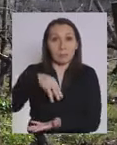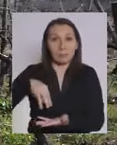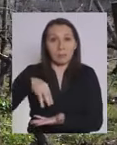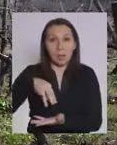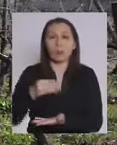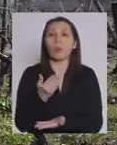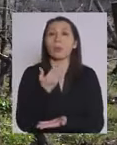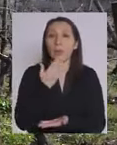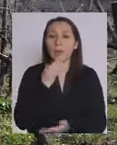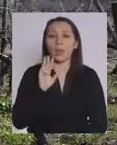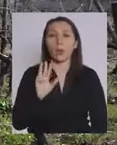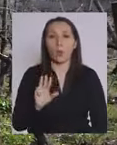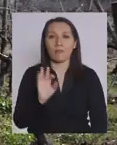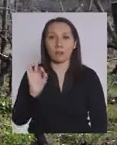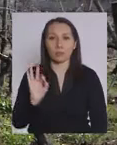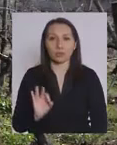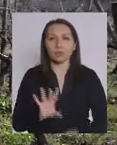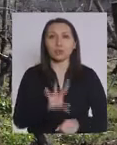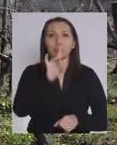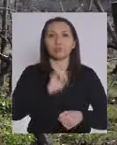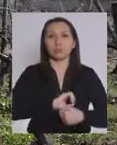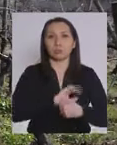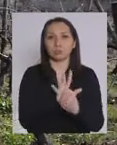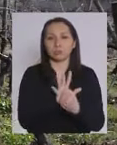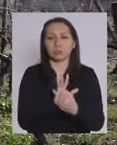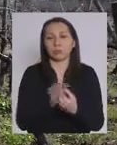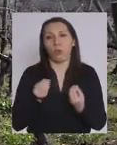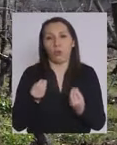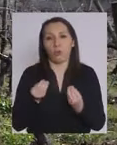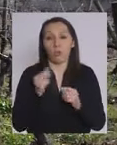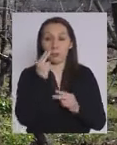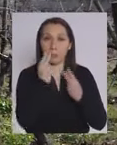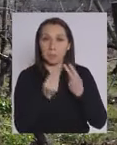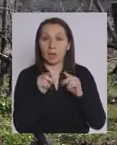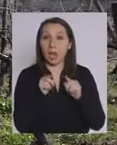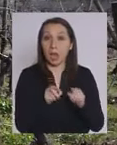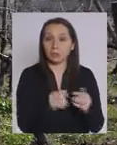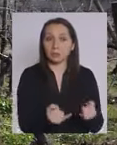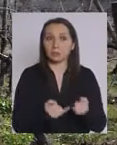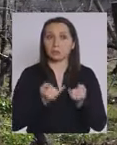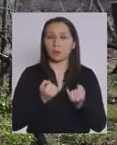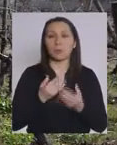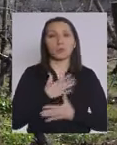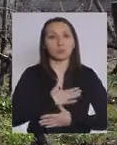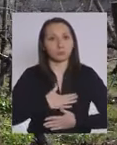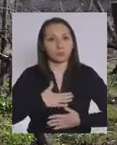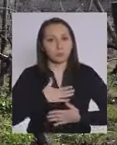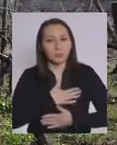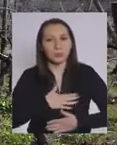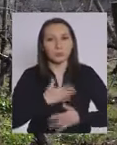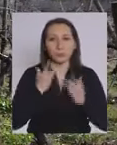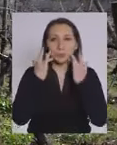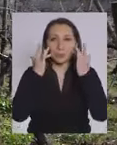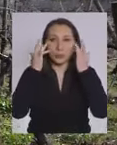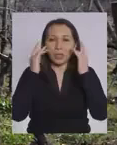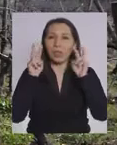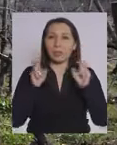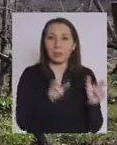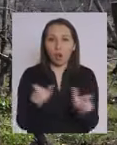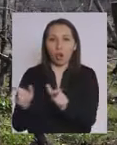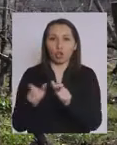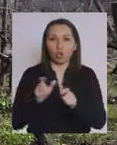está en un 9 por ciento lo cual obviamente que nos pone muy contentos en el